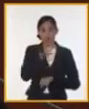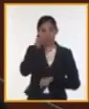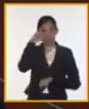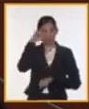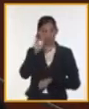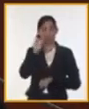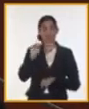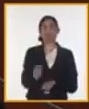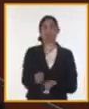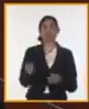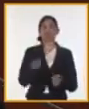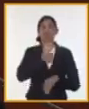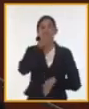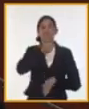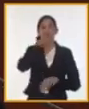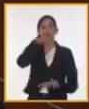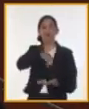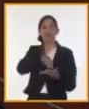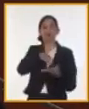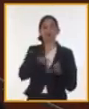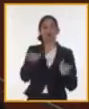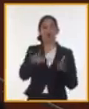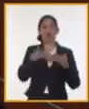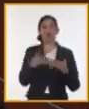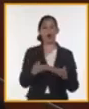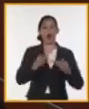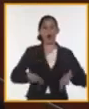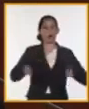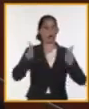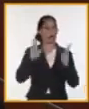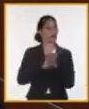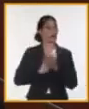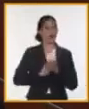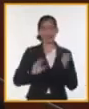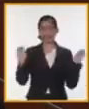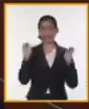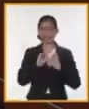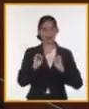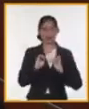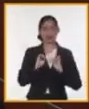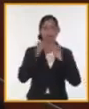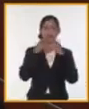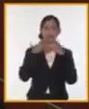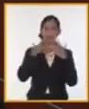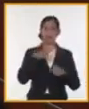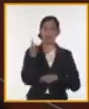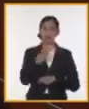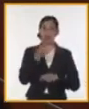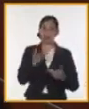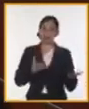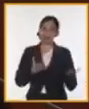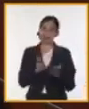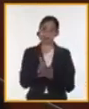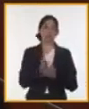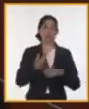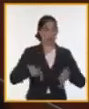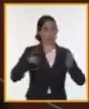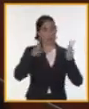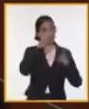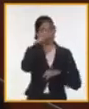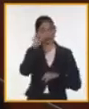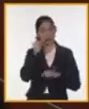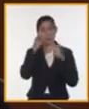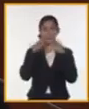enfático que es tolerancia cero a este tipo de conductas, y nosotros, por supuesto, en las precisiones que hemos hecho hacia